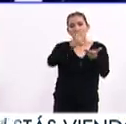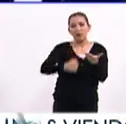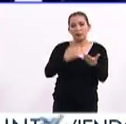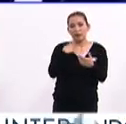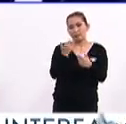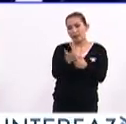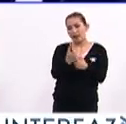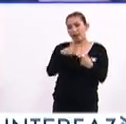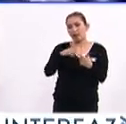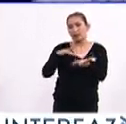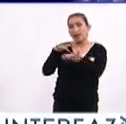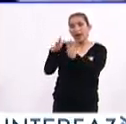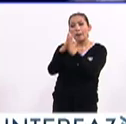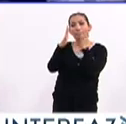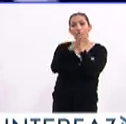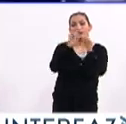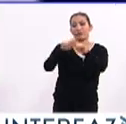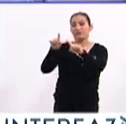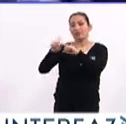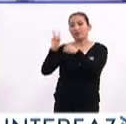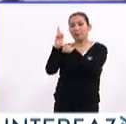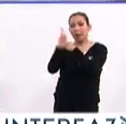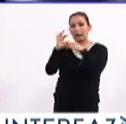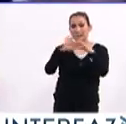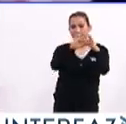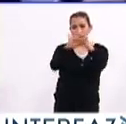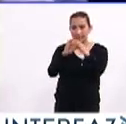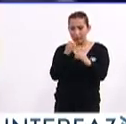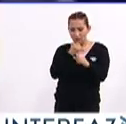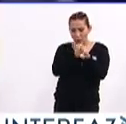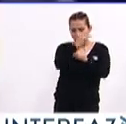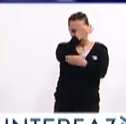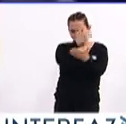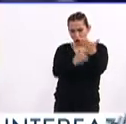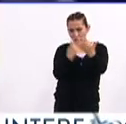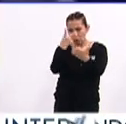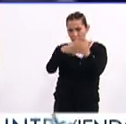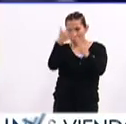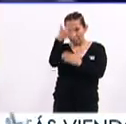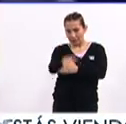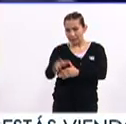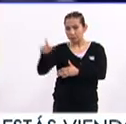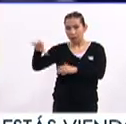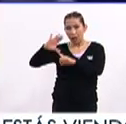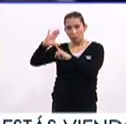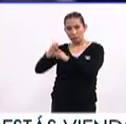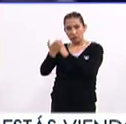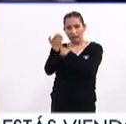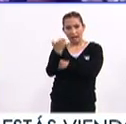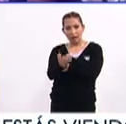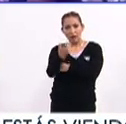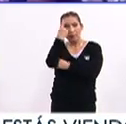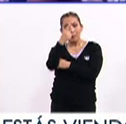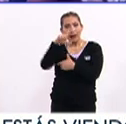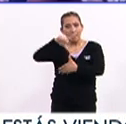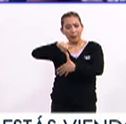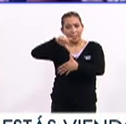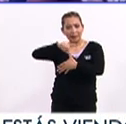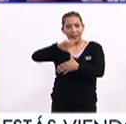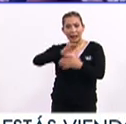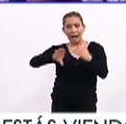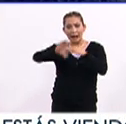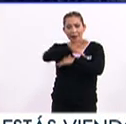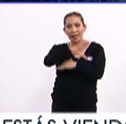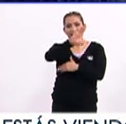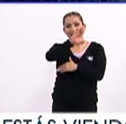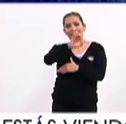nacionales y la cooperación multilateral. De acuerdo con un informe emitido en 2010 por la Comisión Económica para América Latina y el